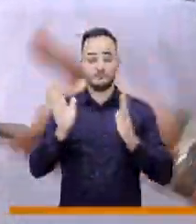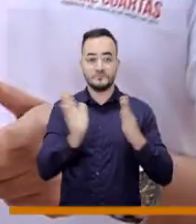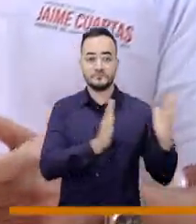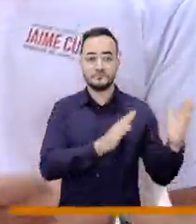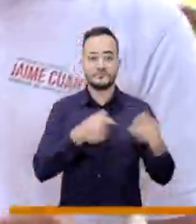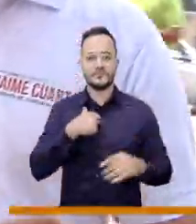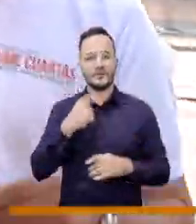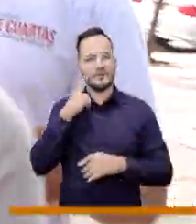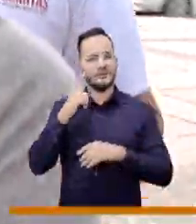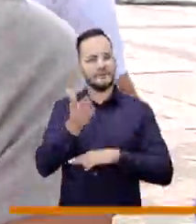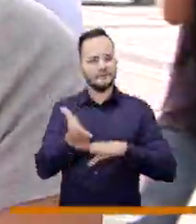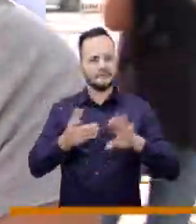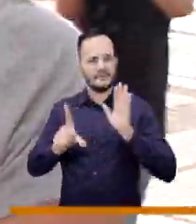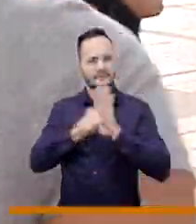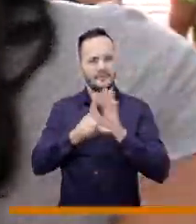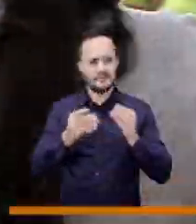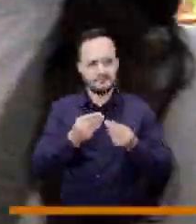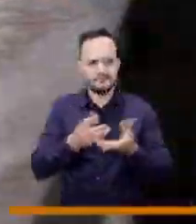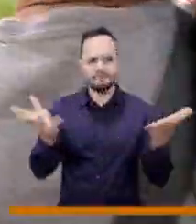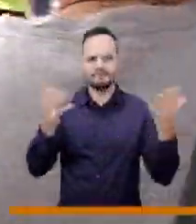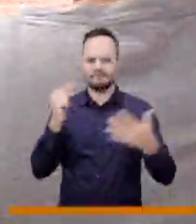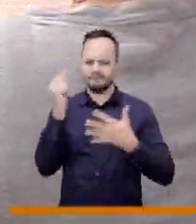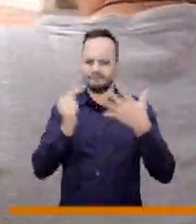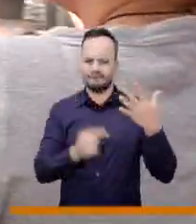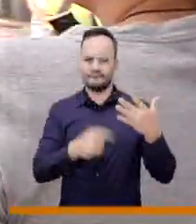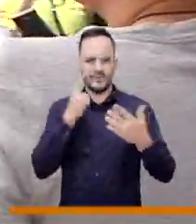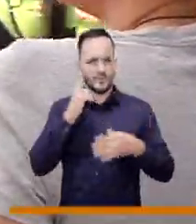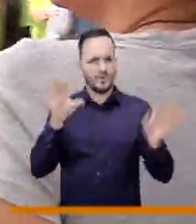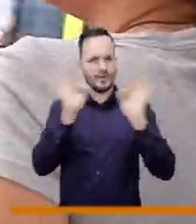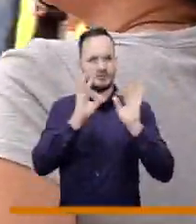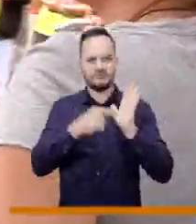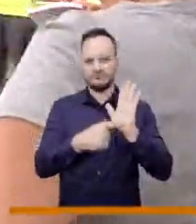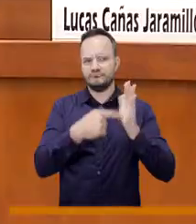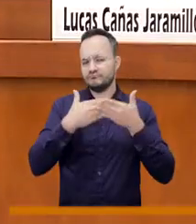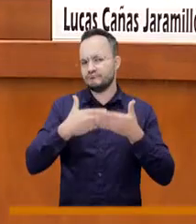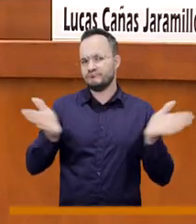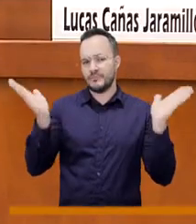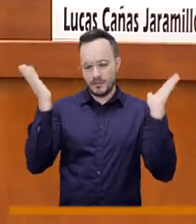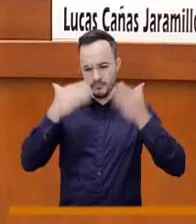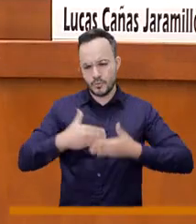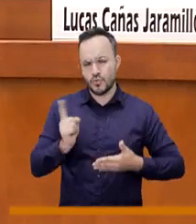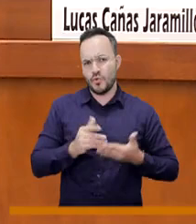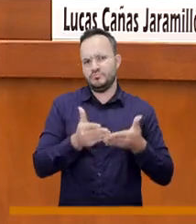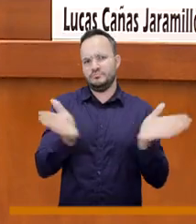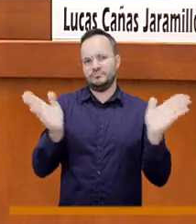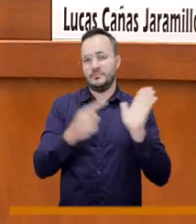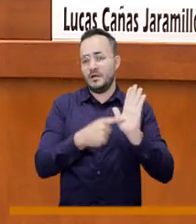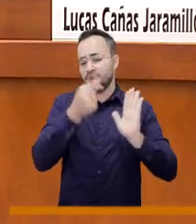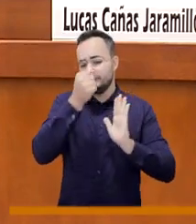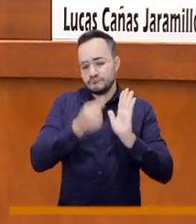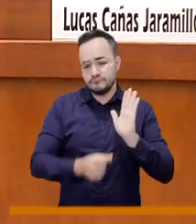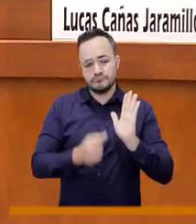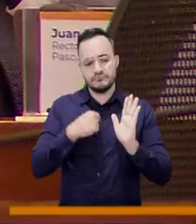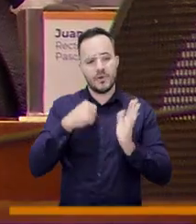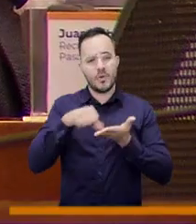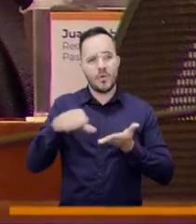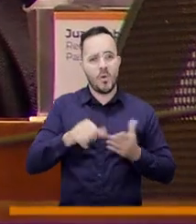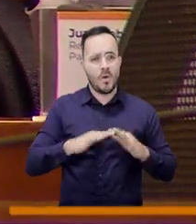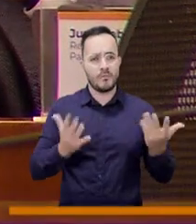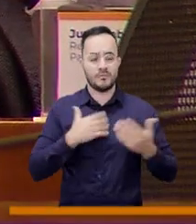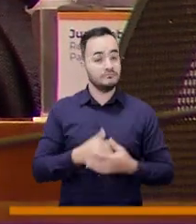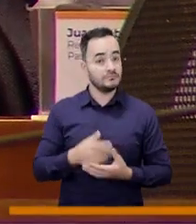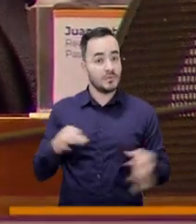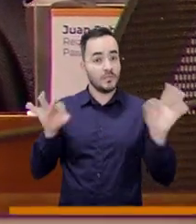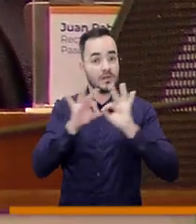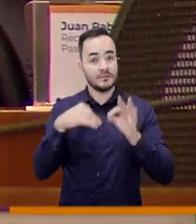si se le obliga ahora a los políticos a rendir cuenta, por supuesto que eso va a ayudar a fortalecer la cultura política. Qué